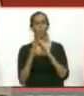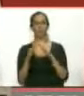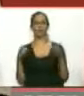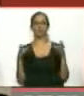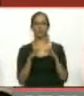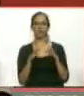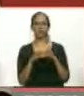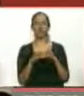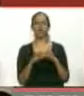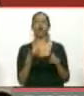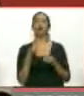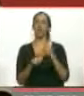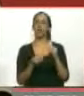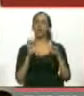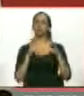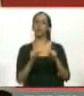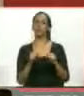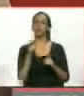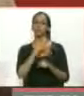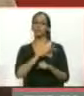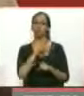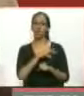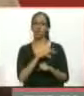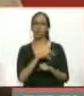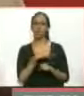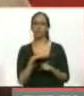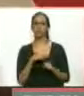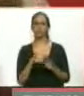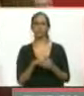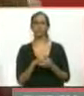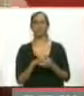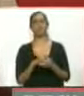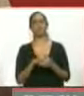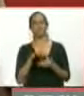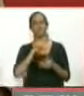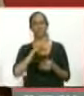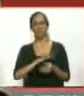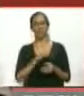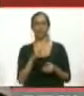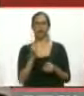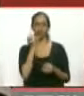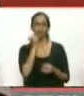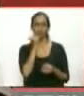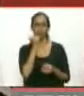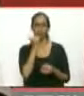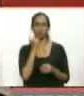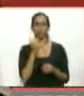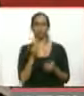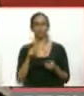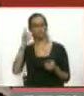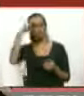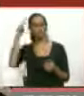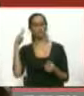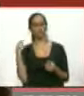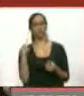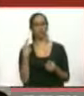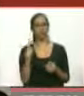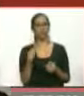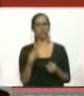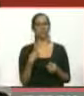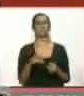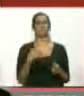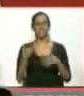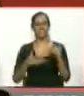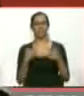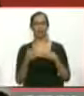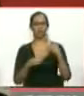que haga contraloría social y al que está cometiendo esa regularidad bueno la reflexión primero si se siente de